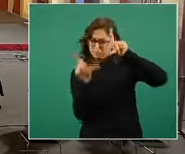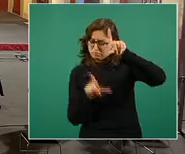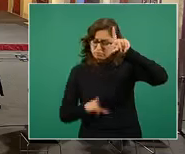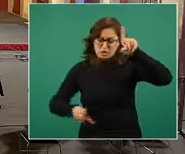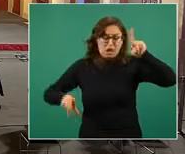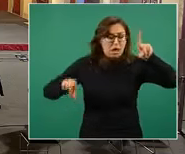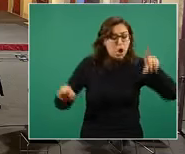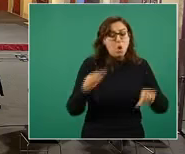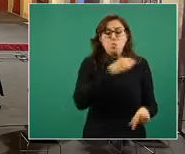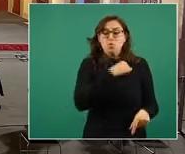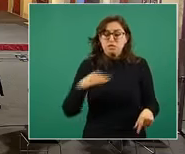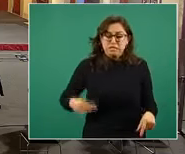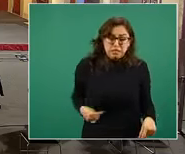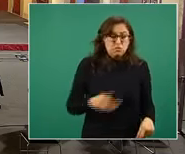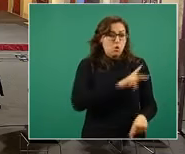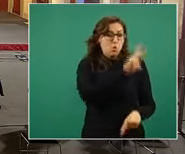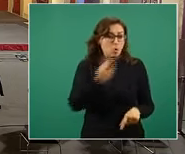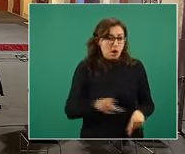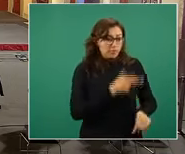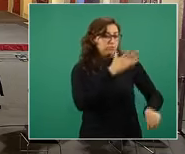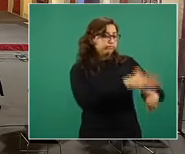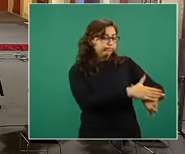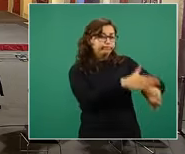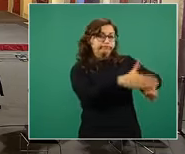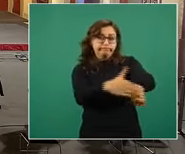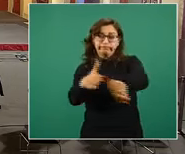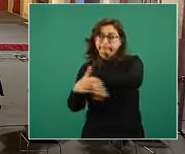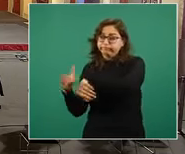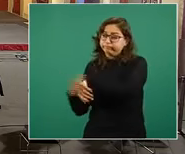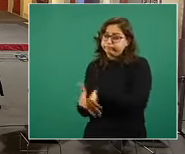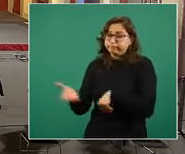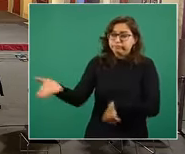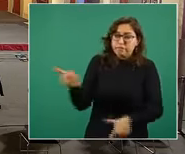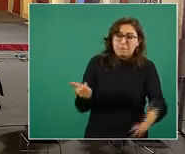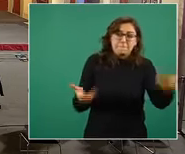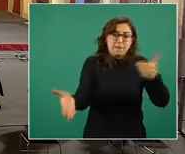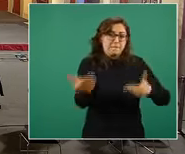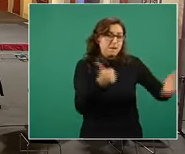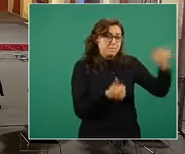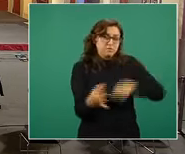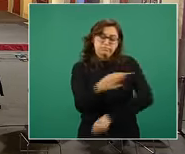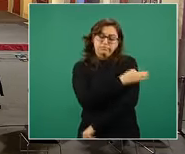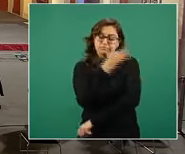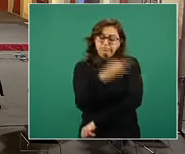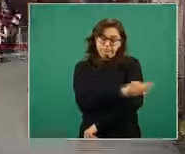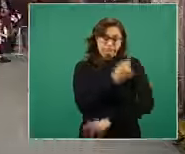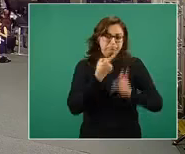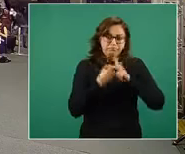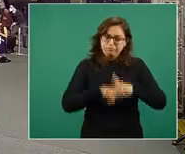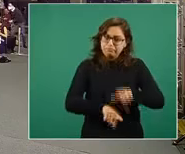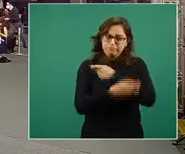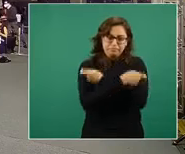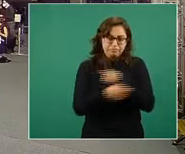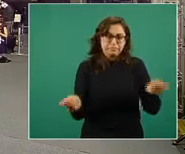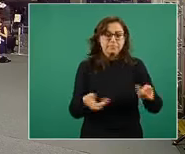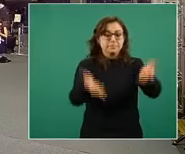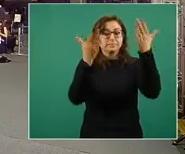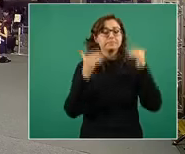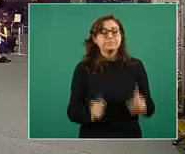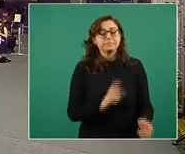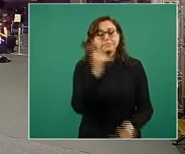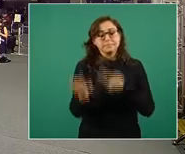municipio por municipio, para ser vacunadas. Vamos a pasar a la sección de preguntas y respuestas. Por favor,